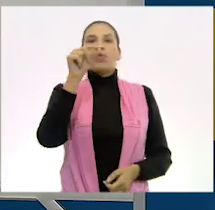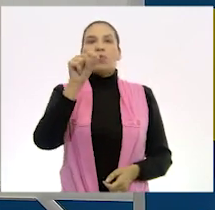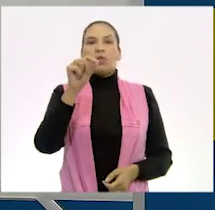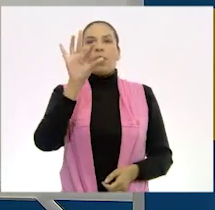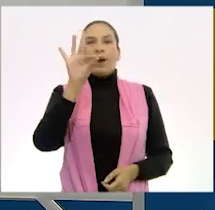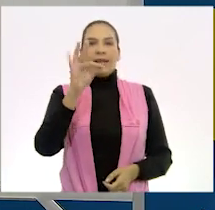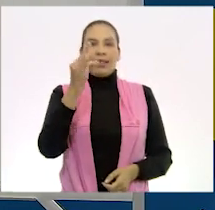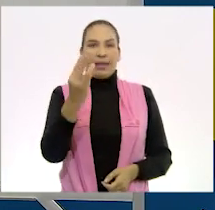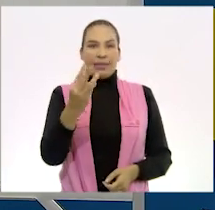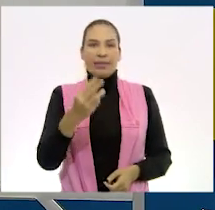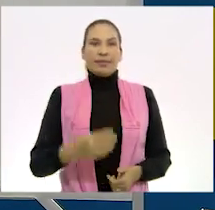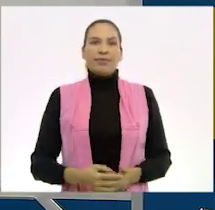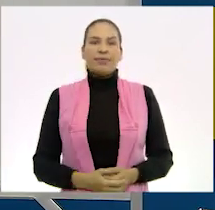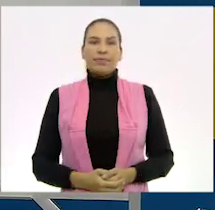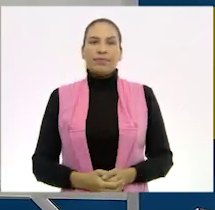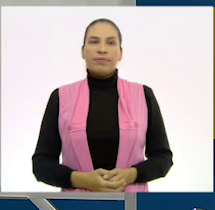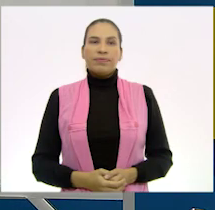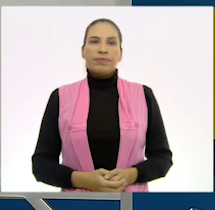2.43.